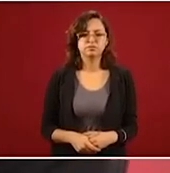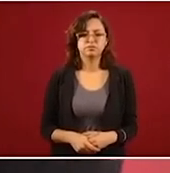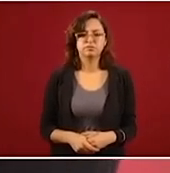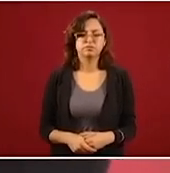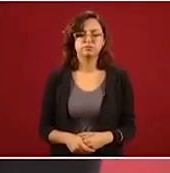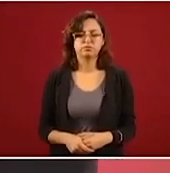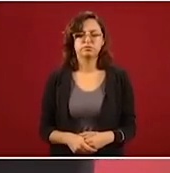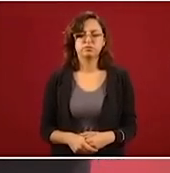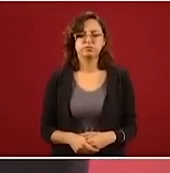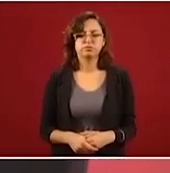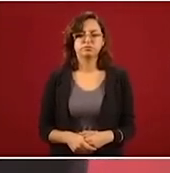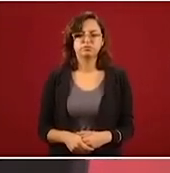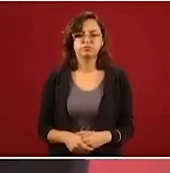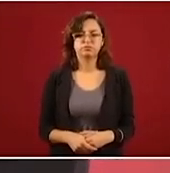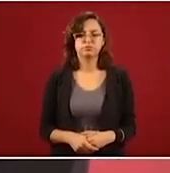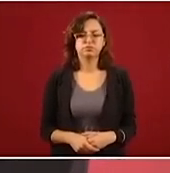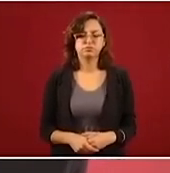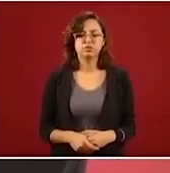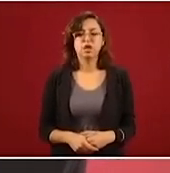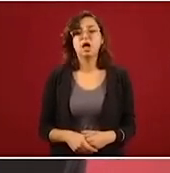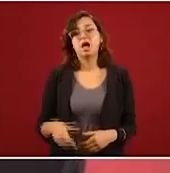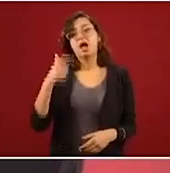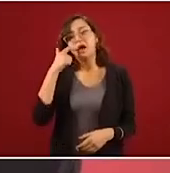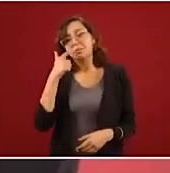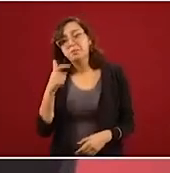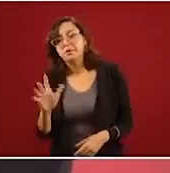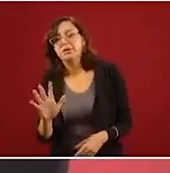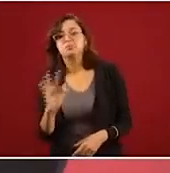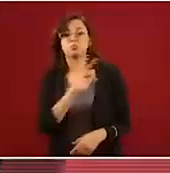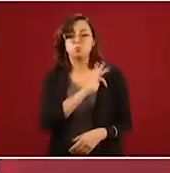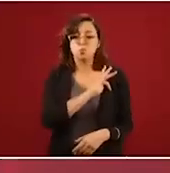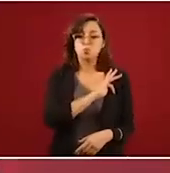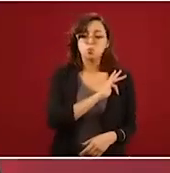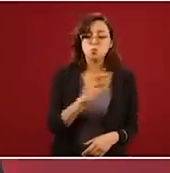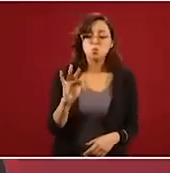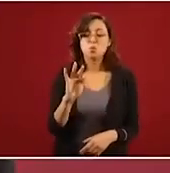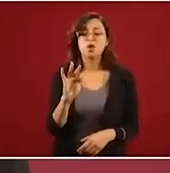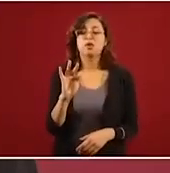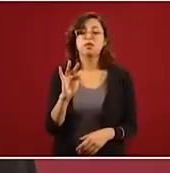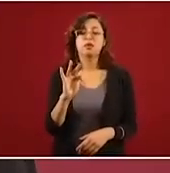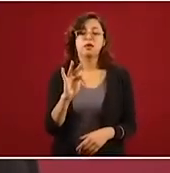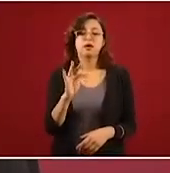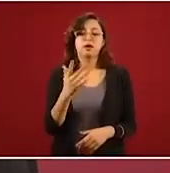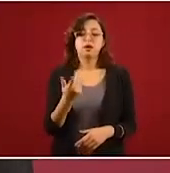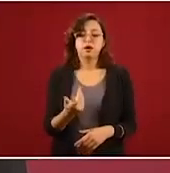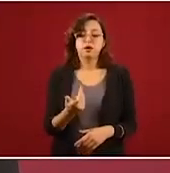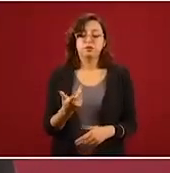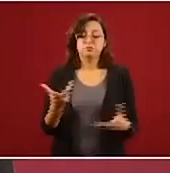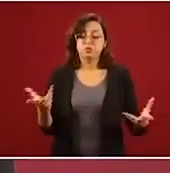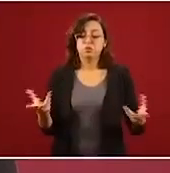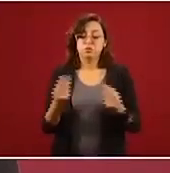qué posibilidades hay de inversión privada en el sector